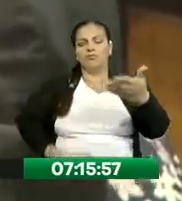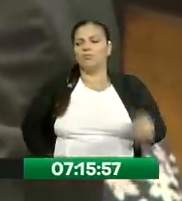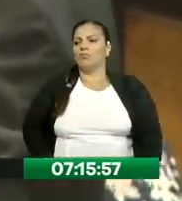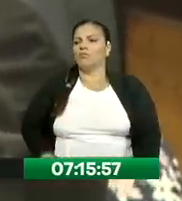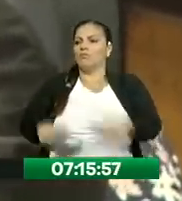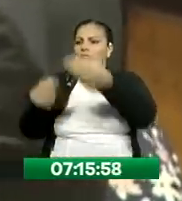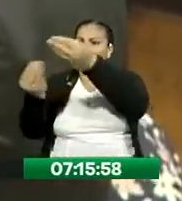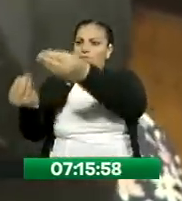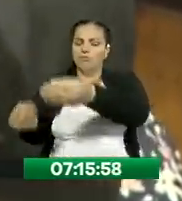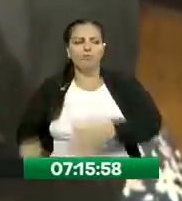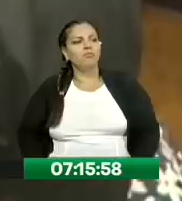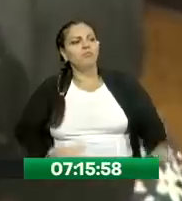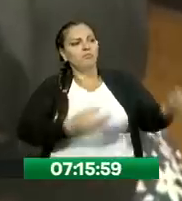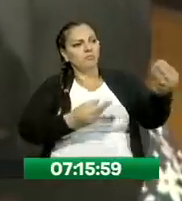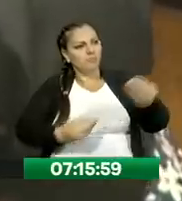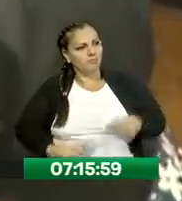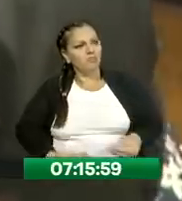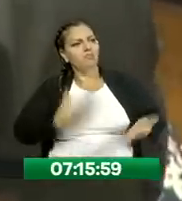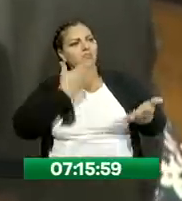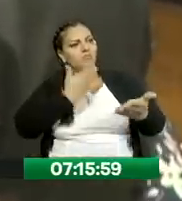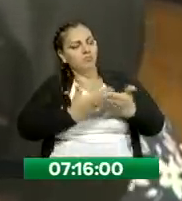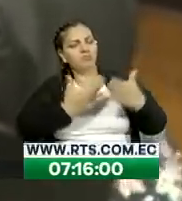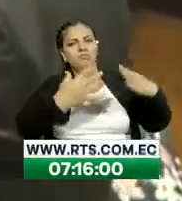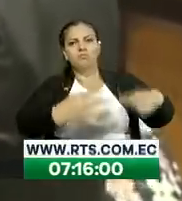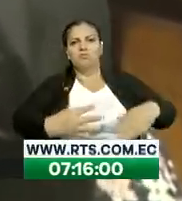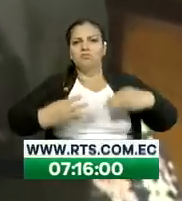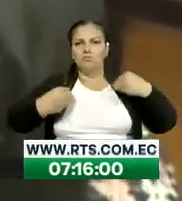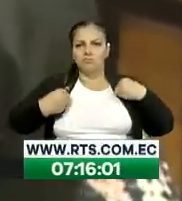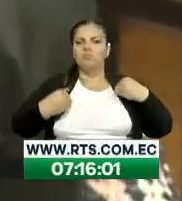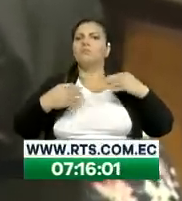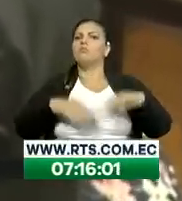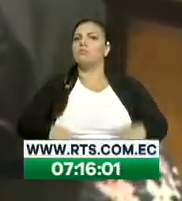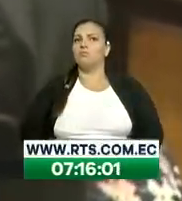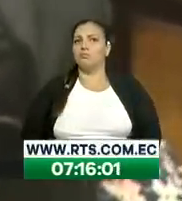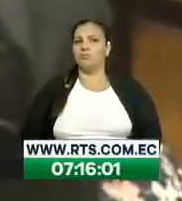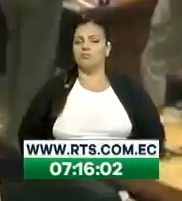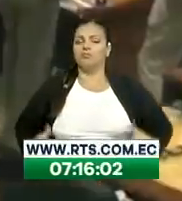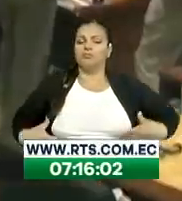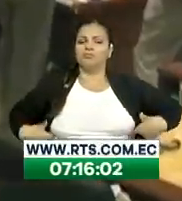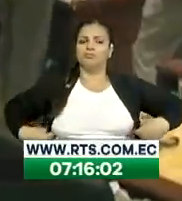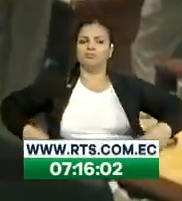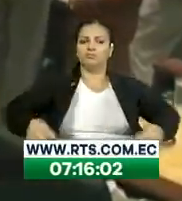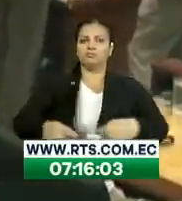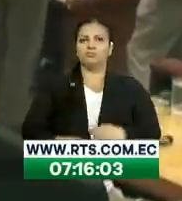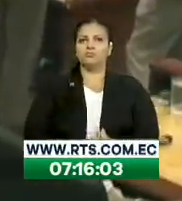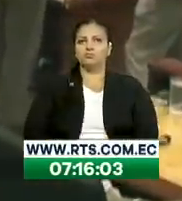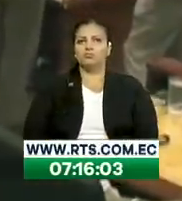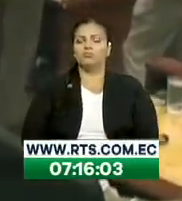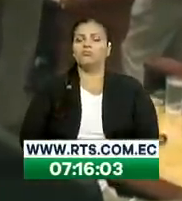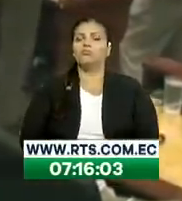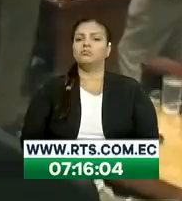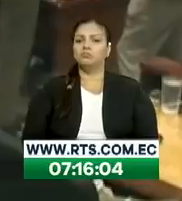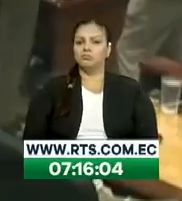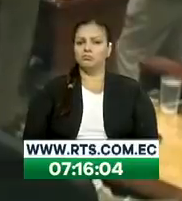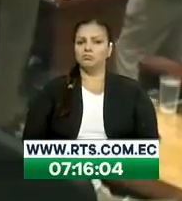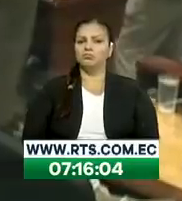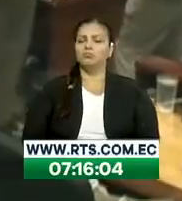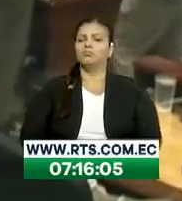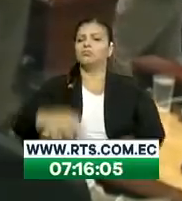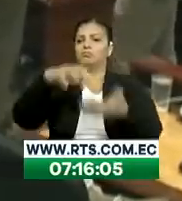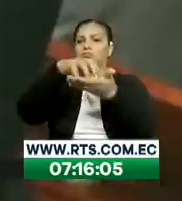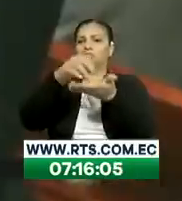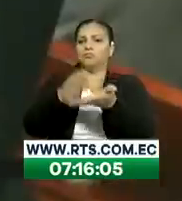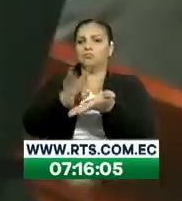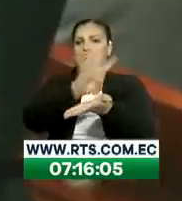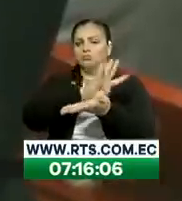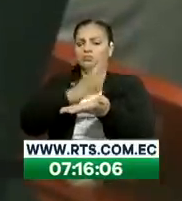la vicepresidenta de la socióloga María Alejandra Vicuña. Y la decisión de no debatir fue rechazada por el